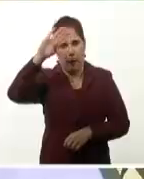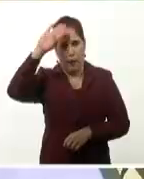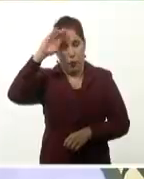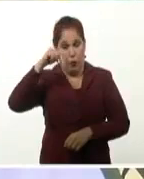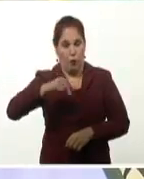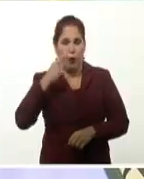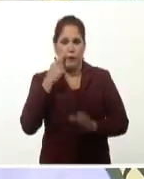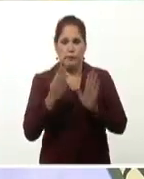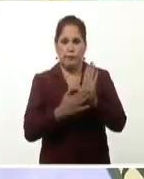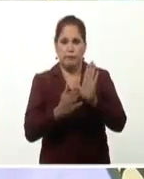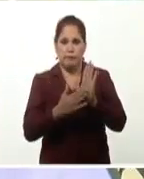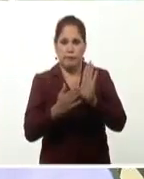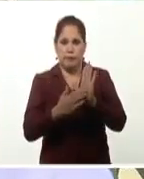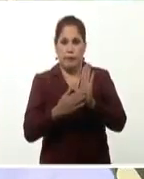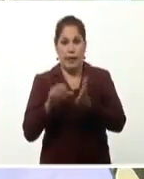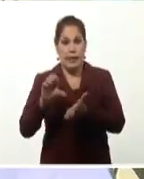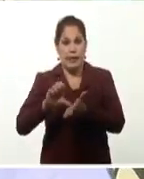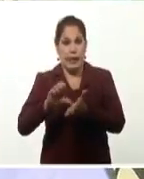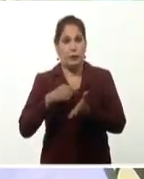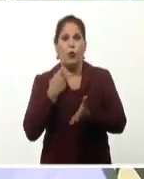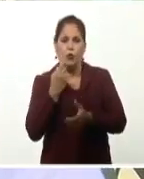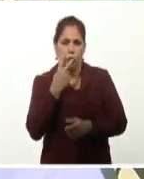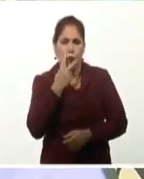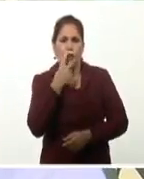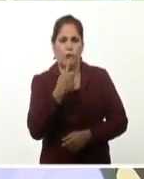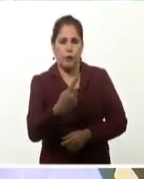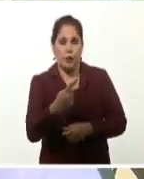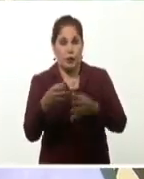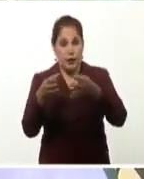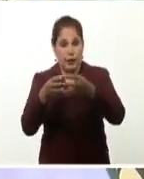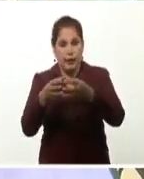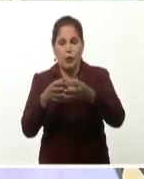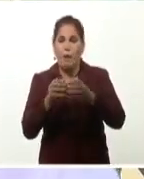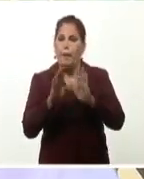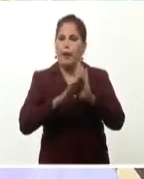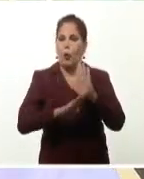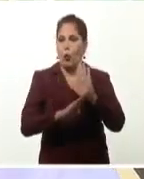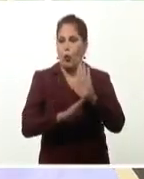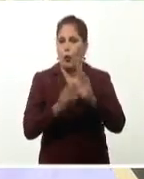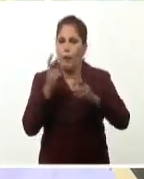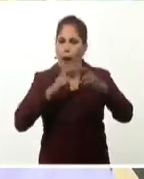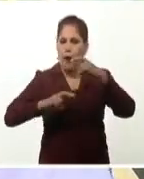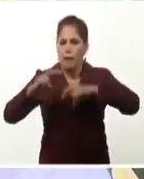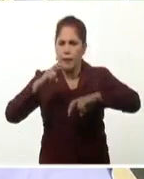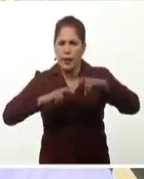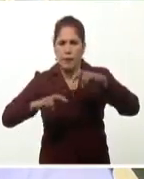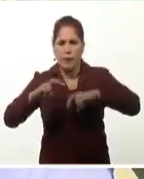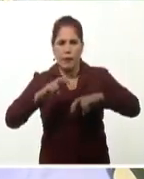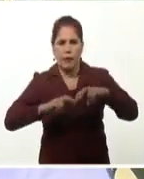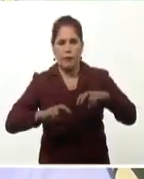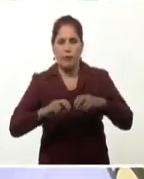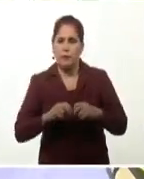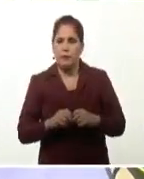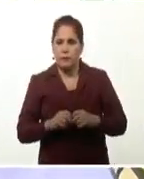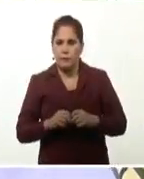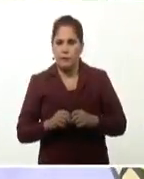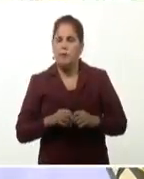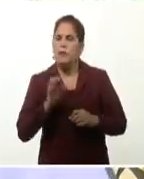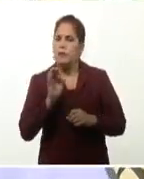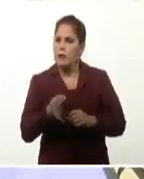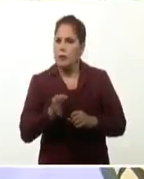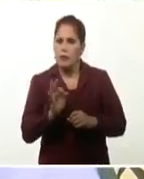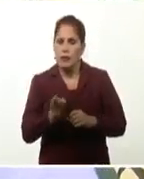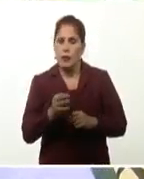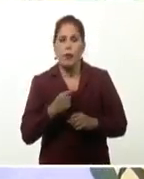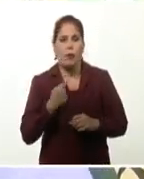evidencian. Nuestro centro ha estado presente como centro metodológico para la actividad de investigaciones clínicas en el país en todos los momentos por